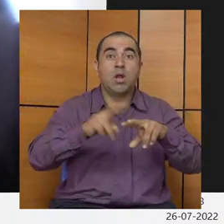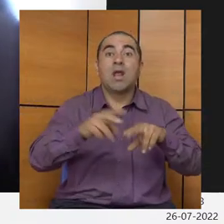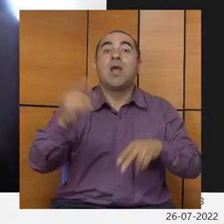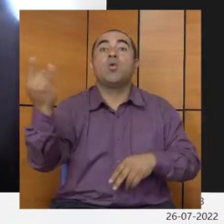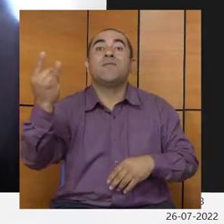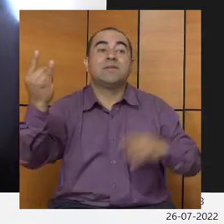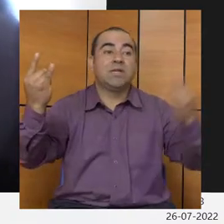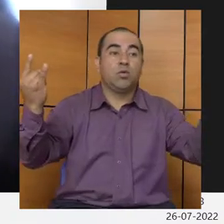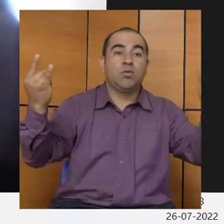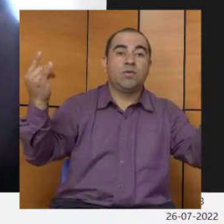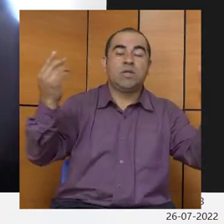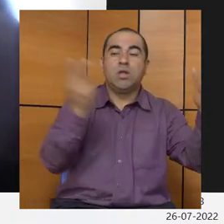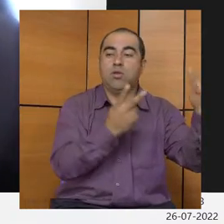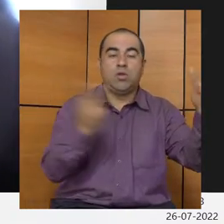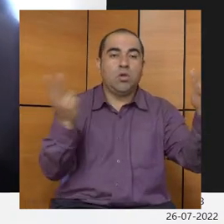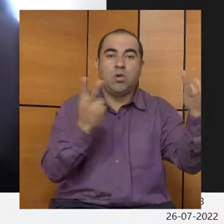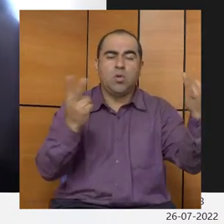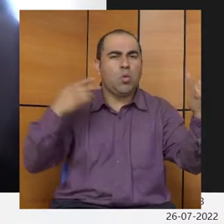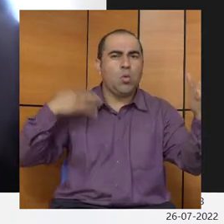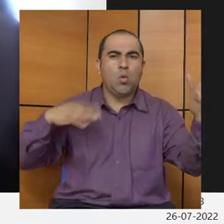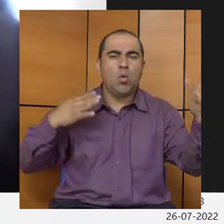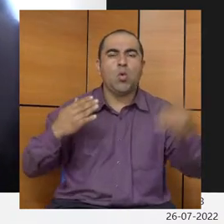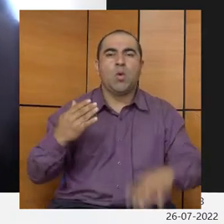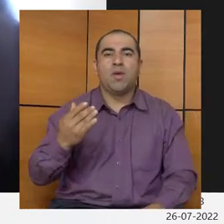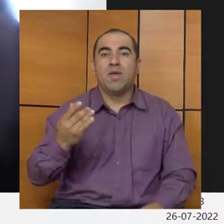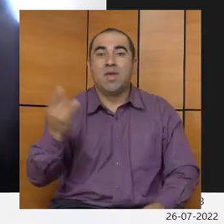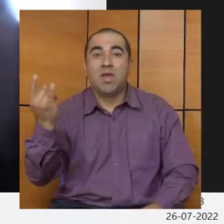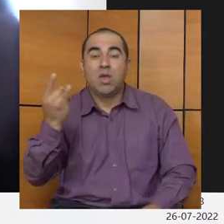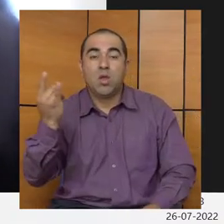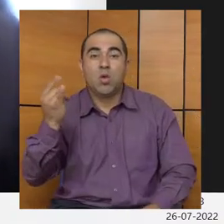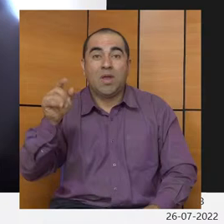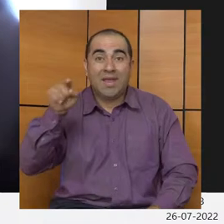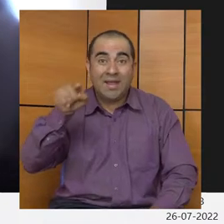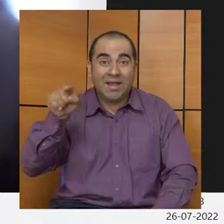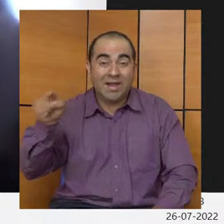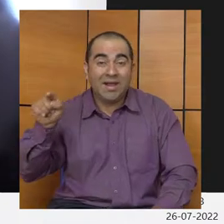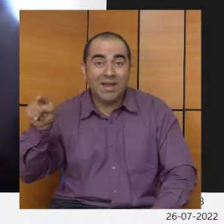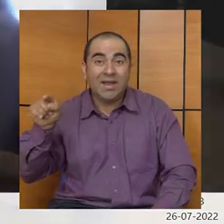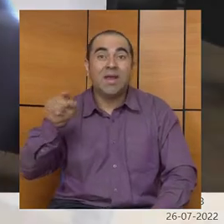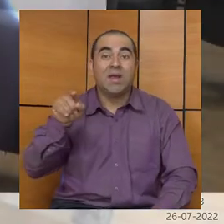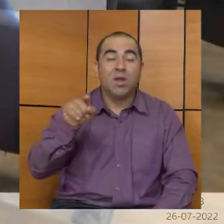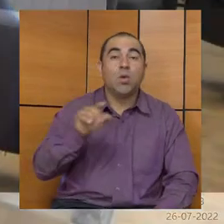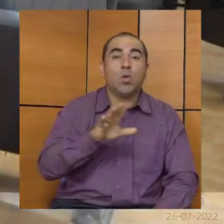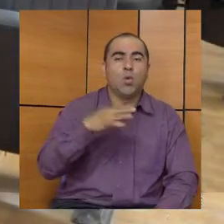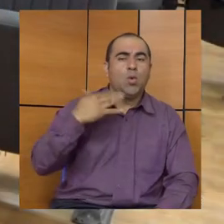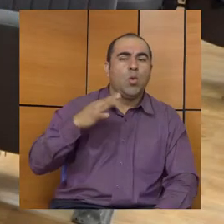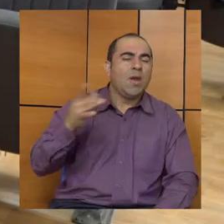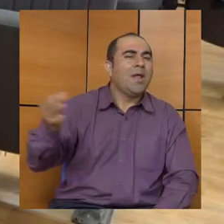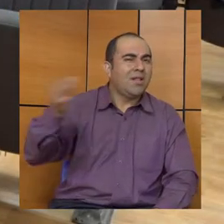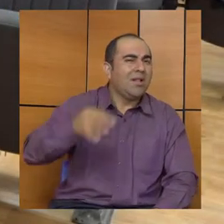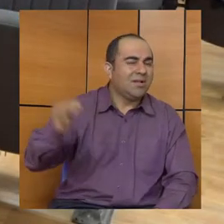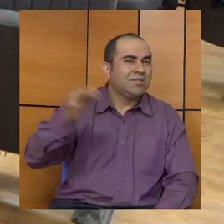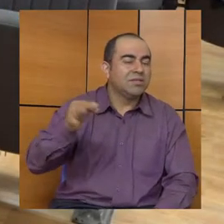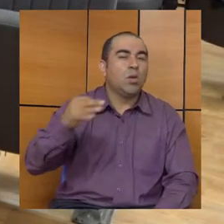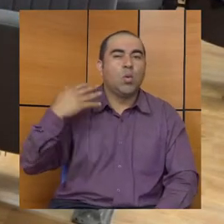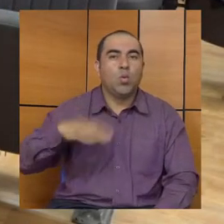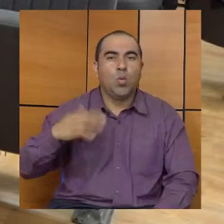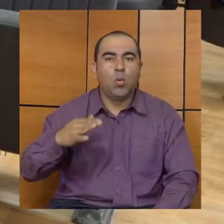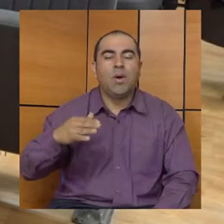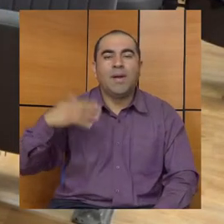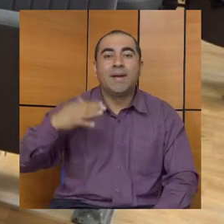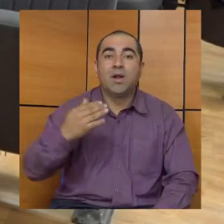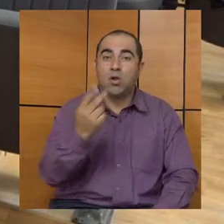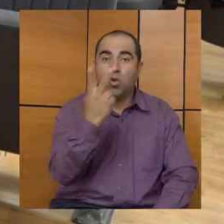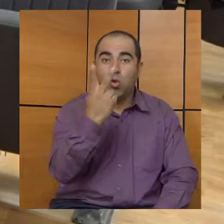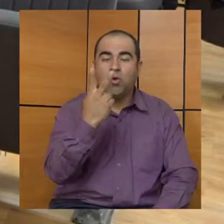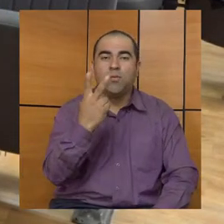universidades regionales. Creí escuchar a la vicerrectora y destacar también este punto, destacar dos